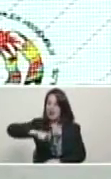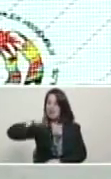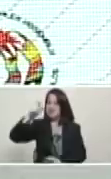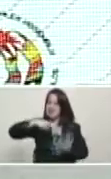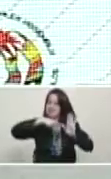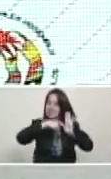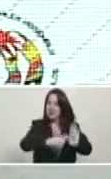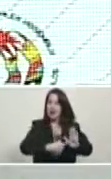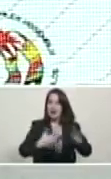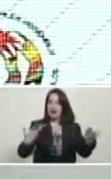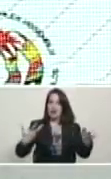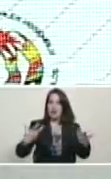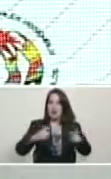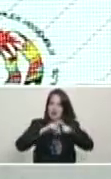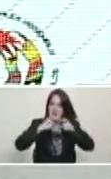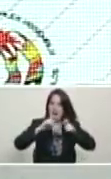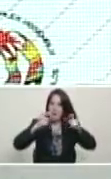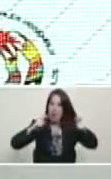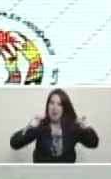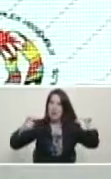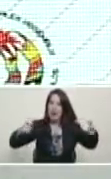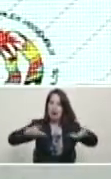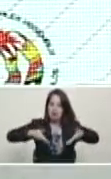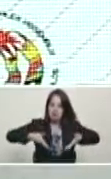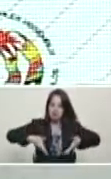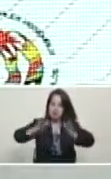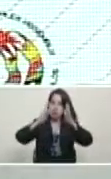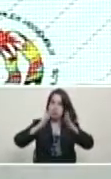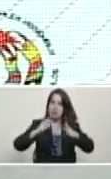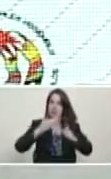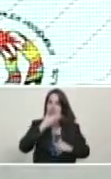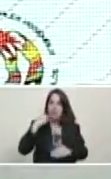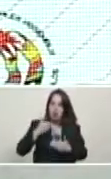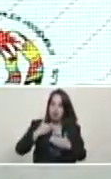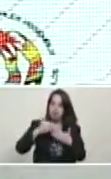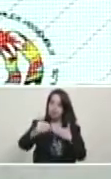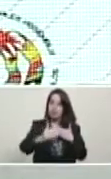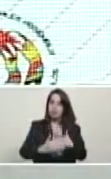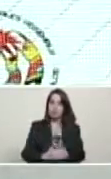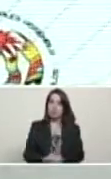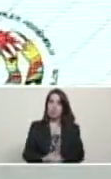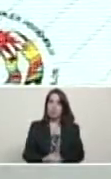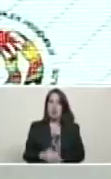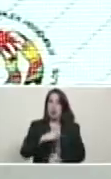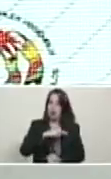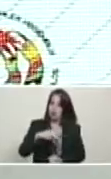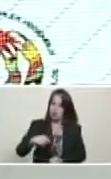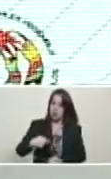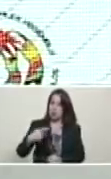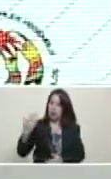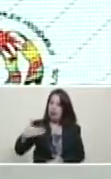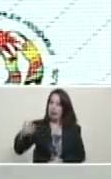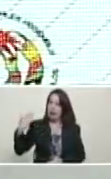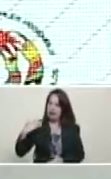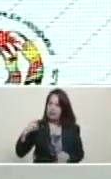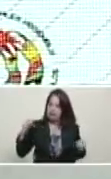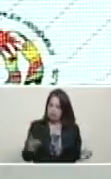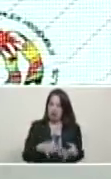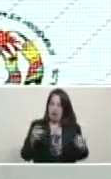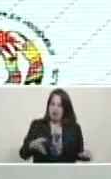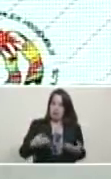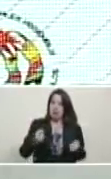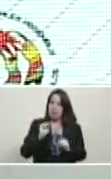y que hay que ensanchar los caminos yo dije bueno muy bien nosotros estábamos en aquel momento enfrentando la jugar inba correspondiente